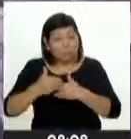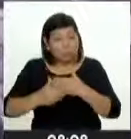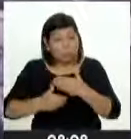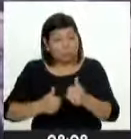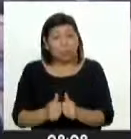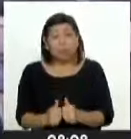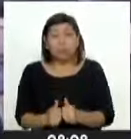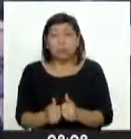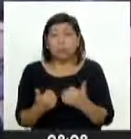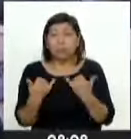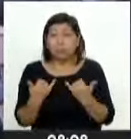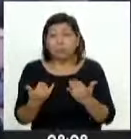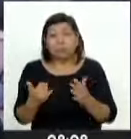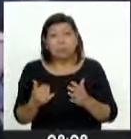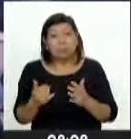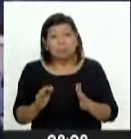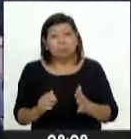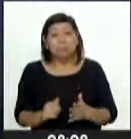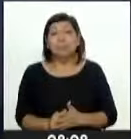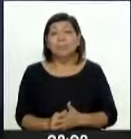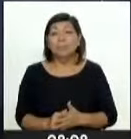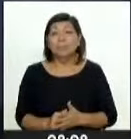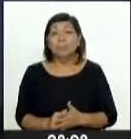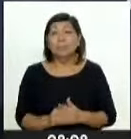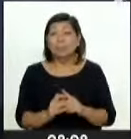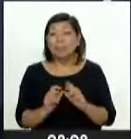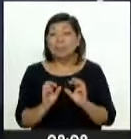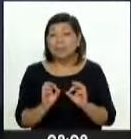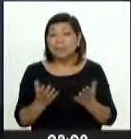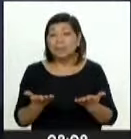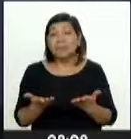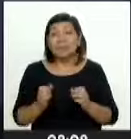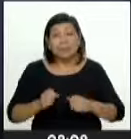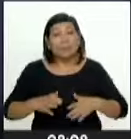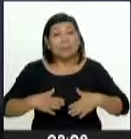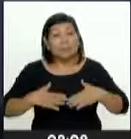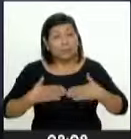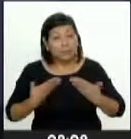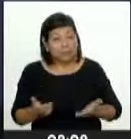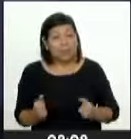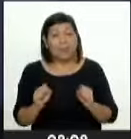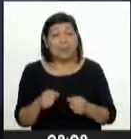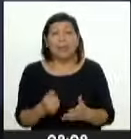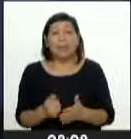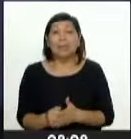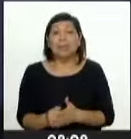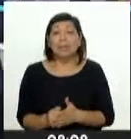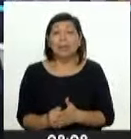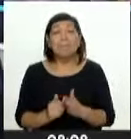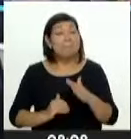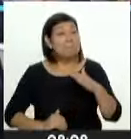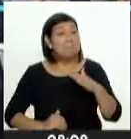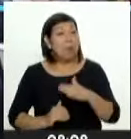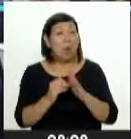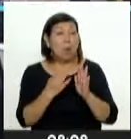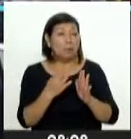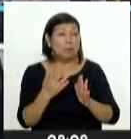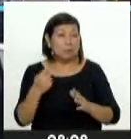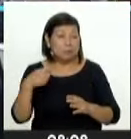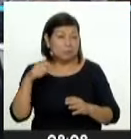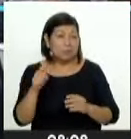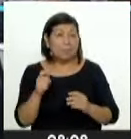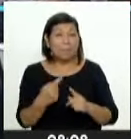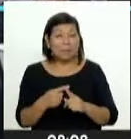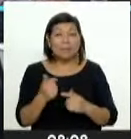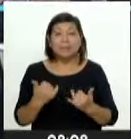de tener ese, por si acaso, esa actividad, ¿no? Pero sí, sí es posible y tienen ese mismo tope de tasa máxima de 96.32 para ese